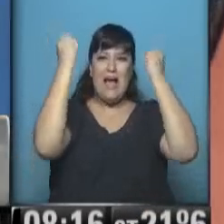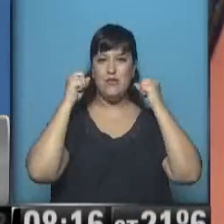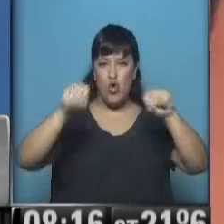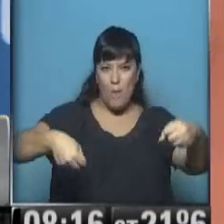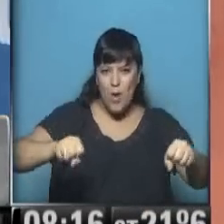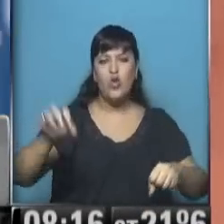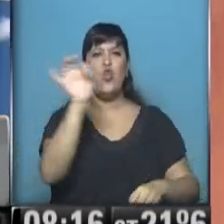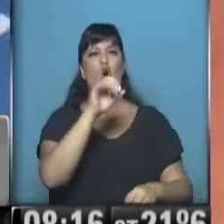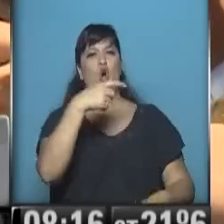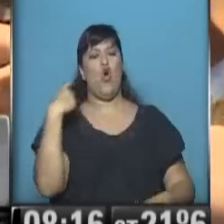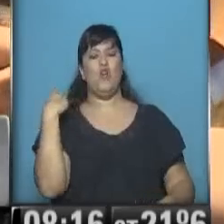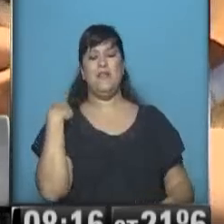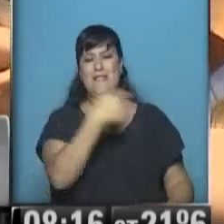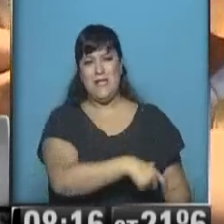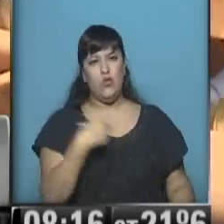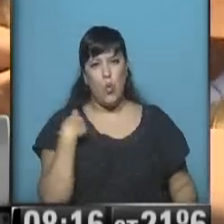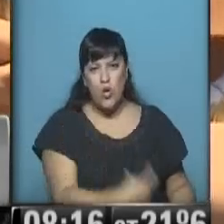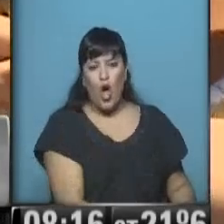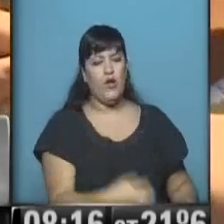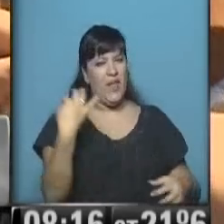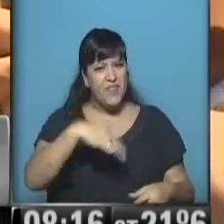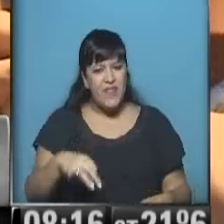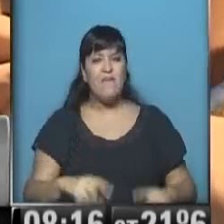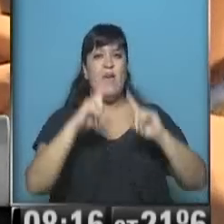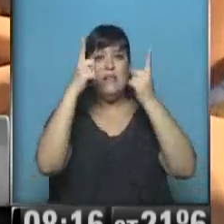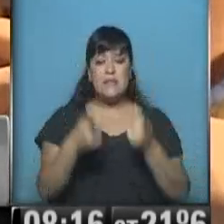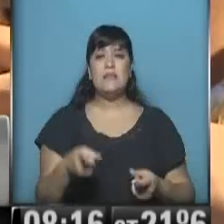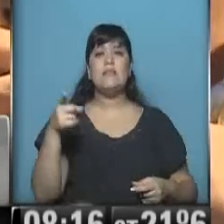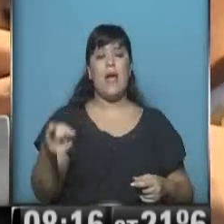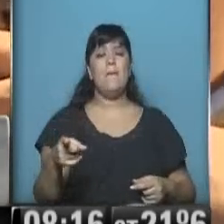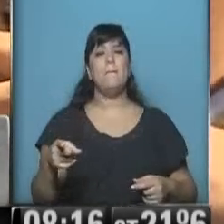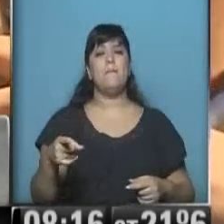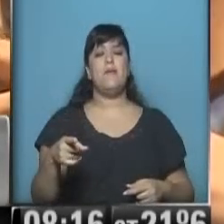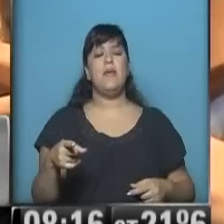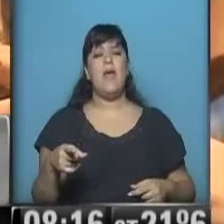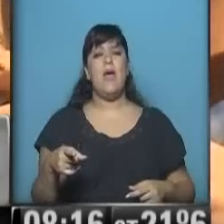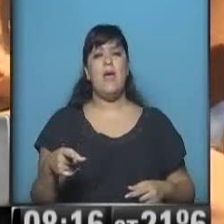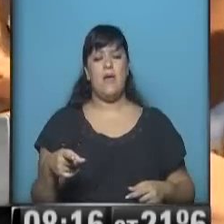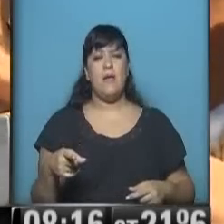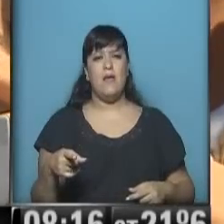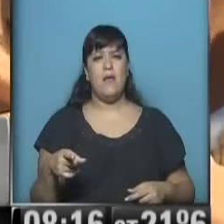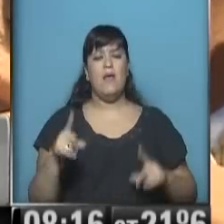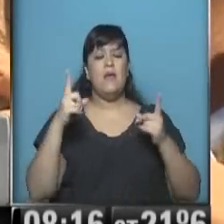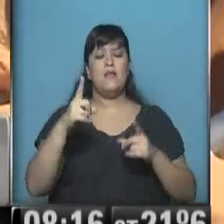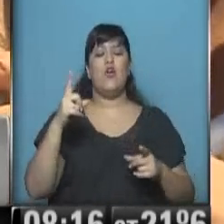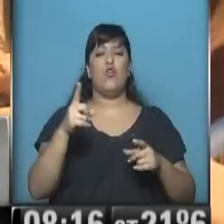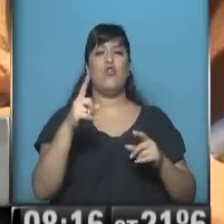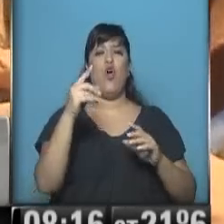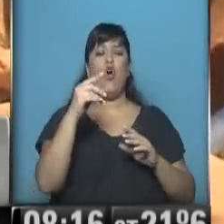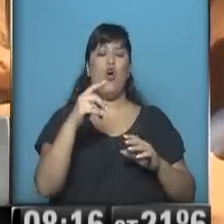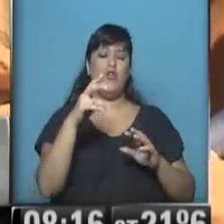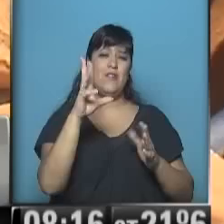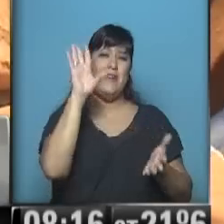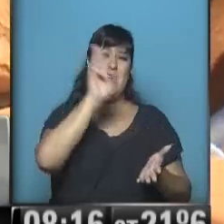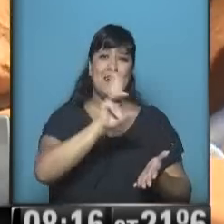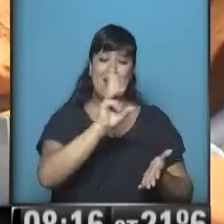el cinturón de seguridad. Por otra parte, también vamos a tener una fuerte presencia con el Registro Nacional de las Personas para ofrecer